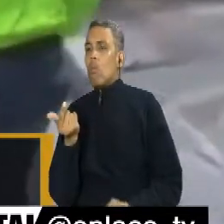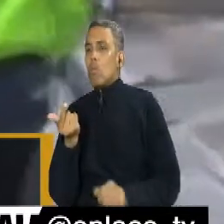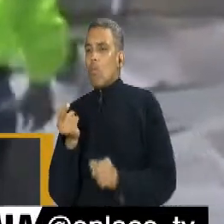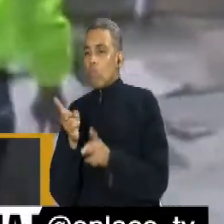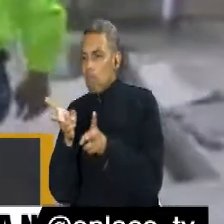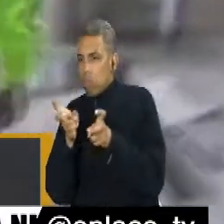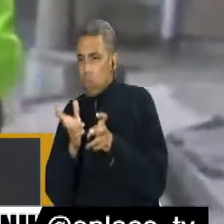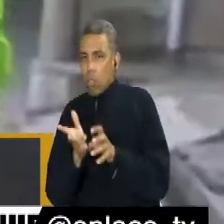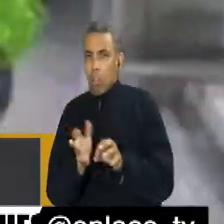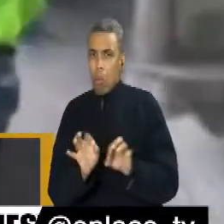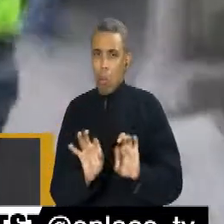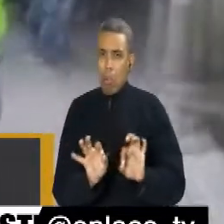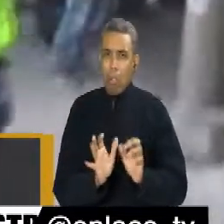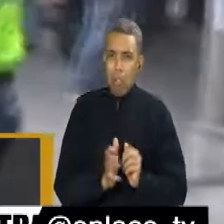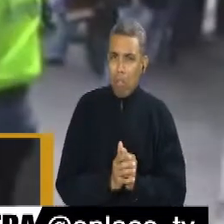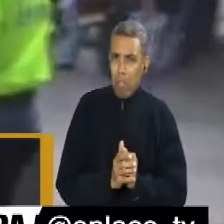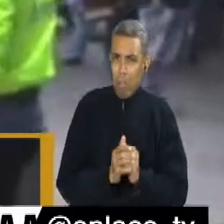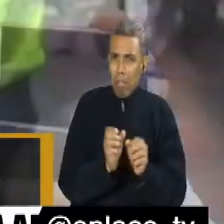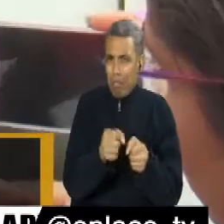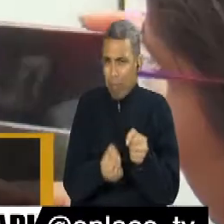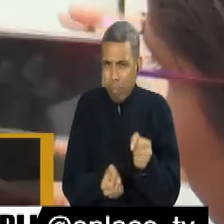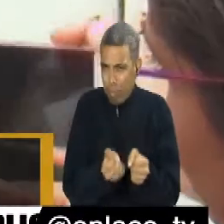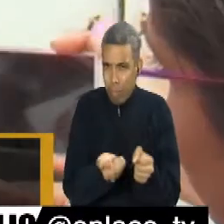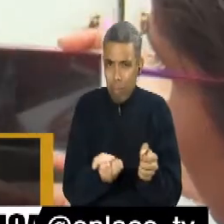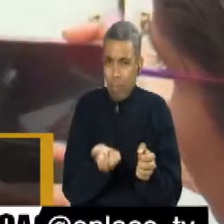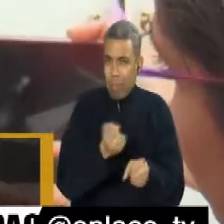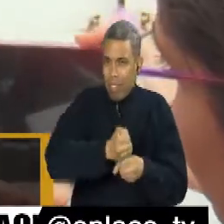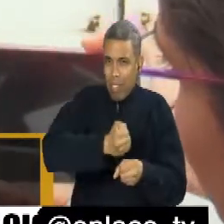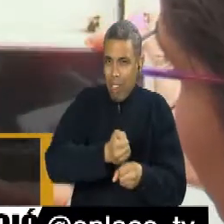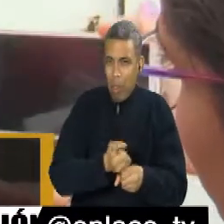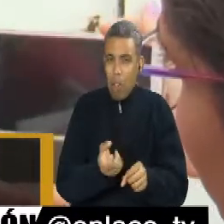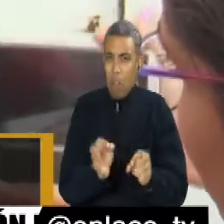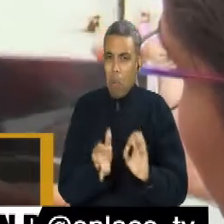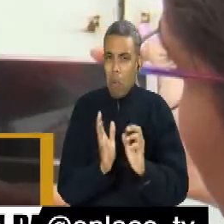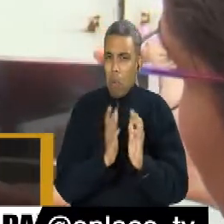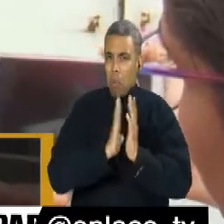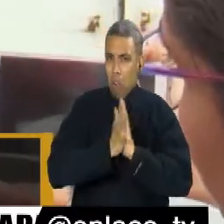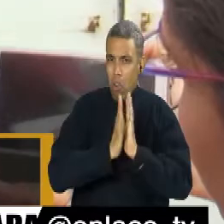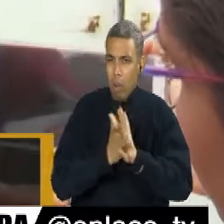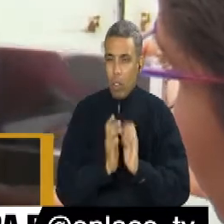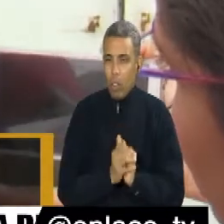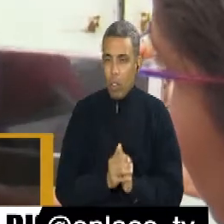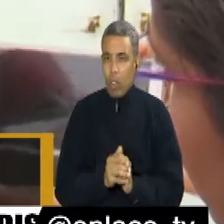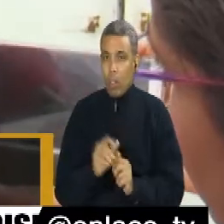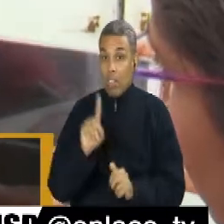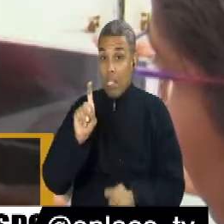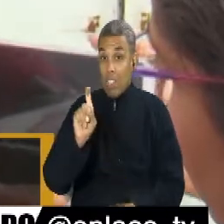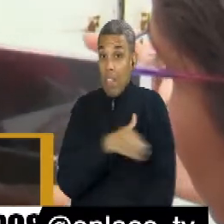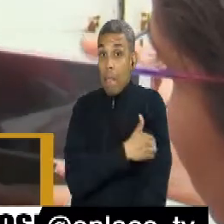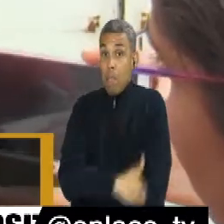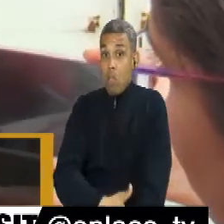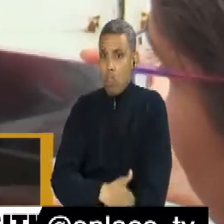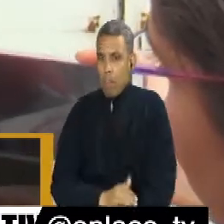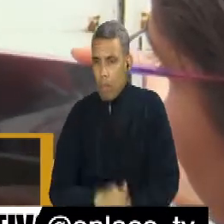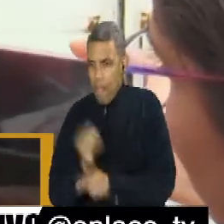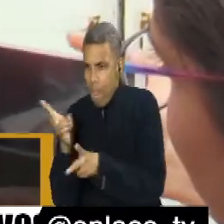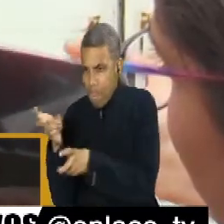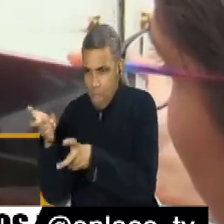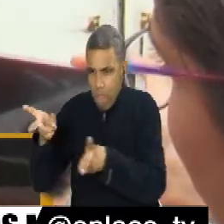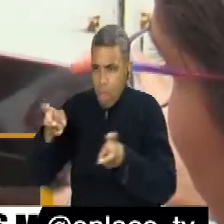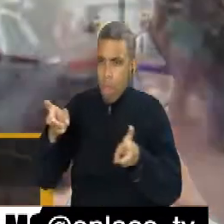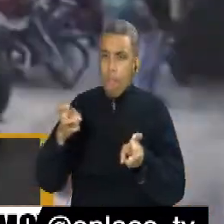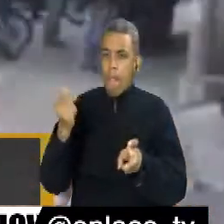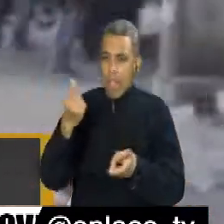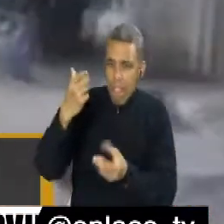transportadores y comerciantes de la zona, y así mismo pues, se logra la incautación de 6 millones de pesos producto de esa extorsión que se estaba